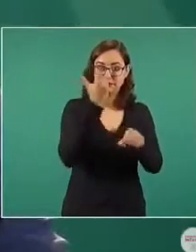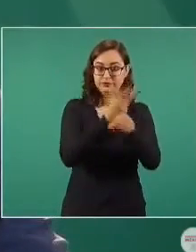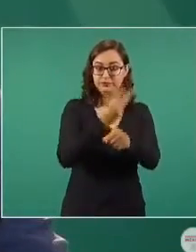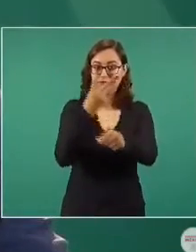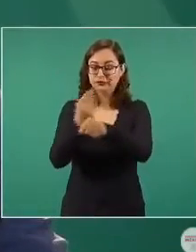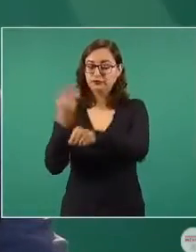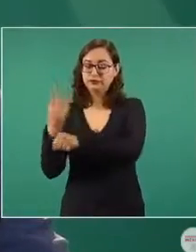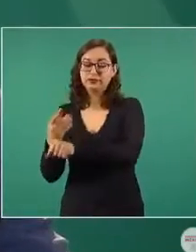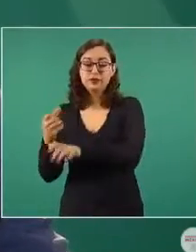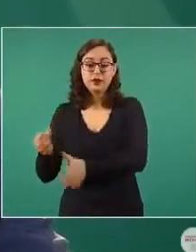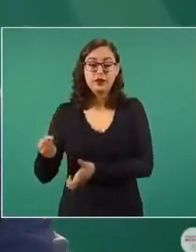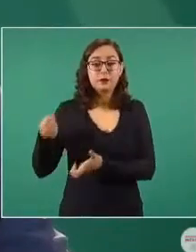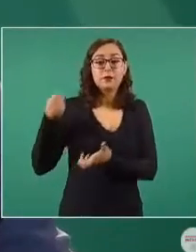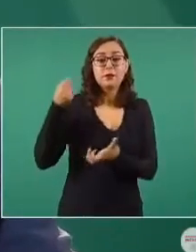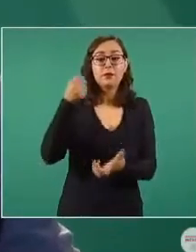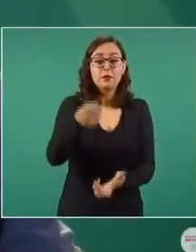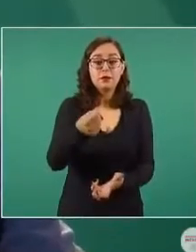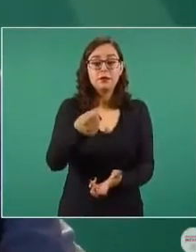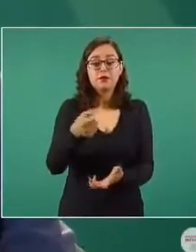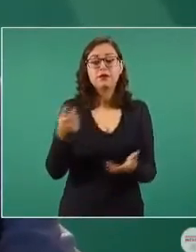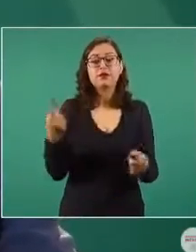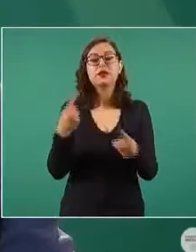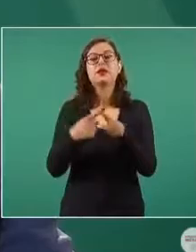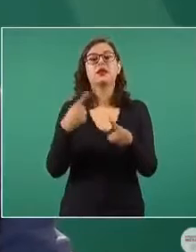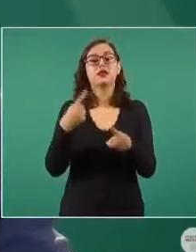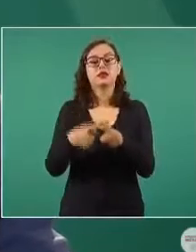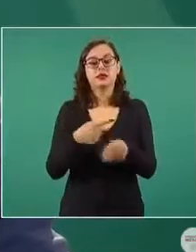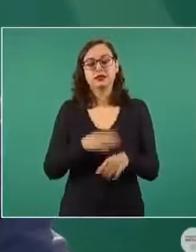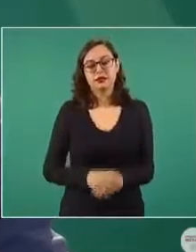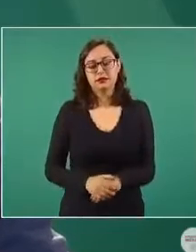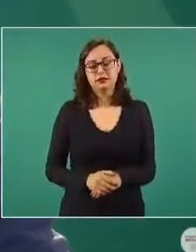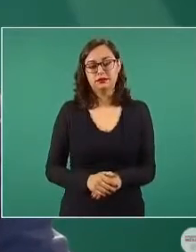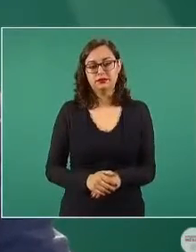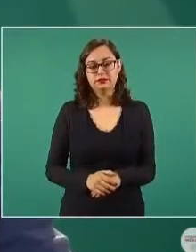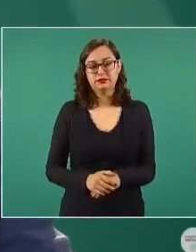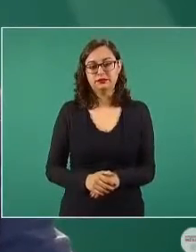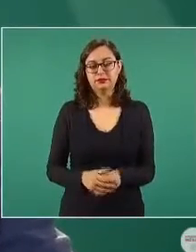financiadas por la banca de desarrollo.